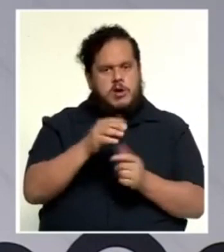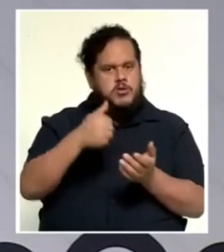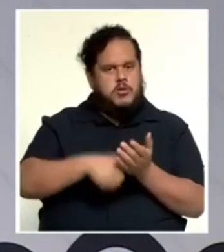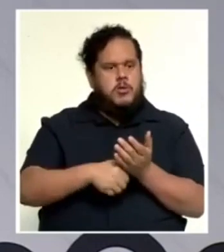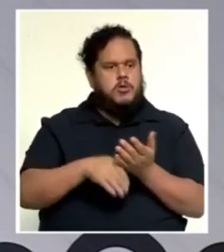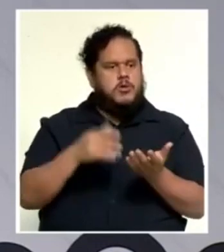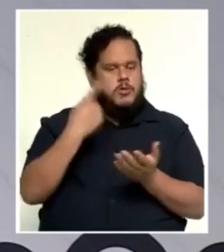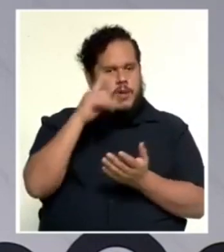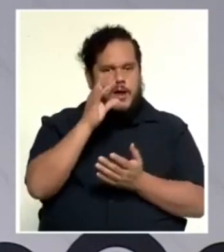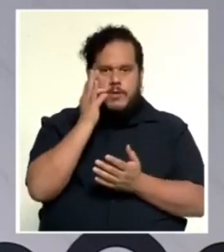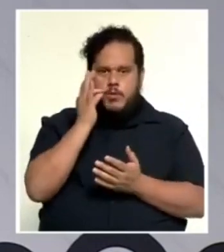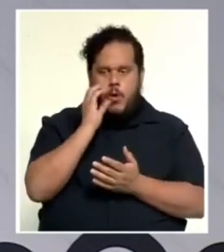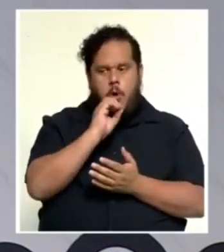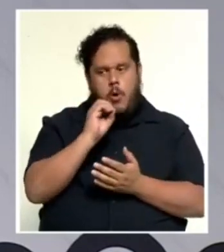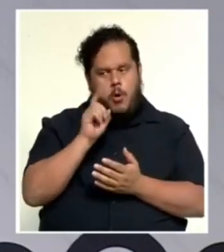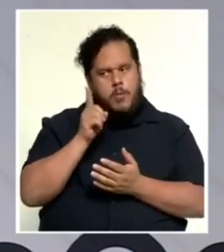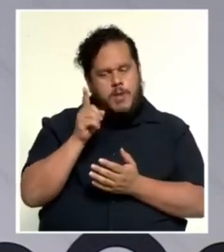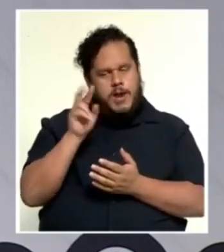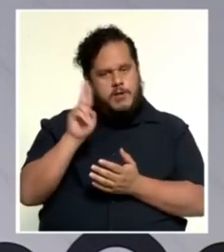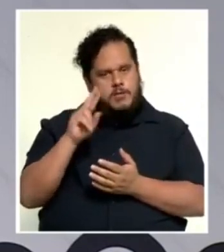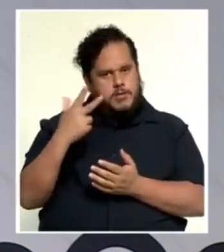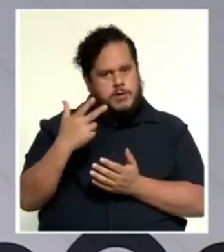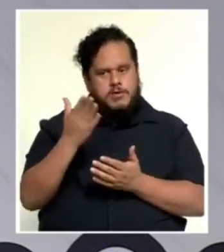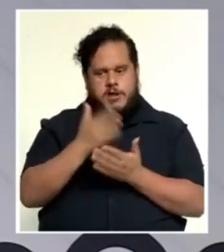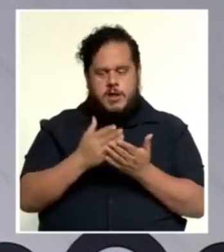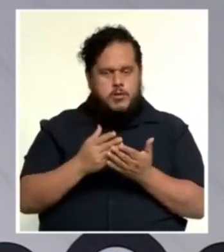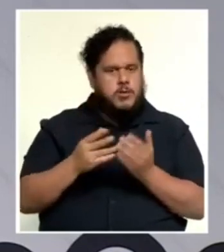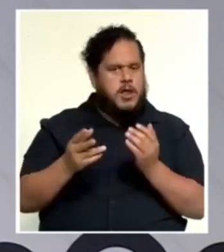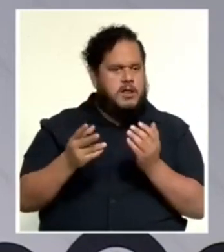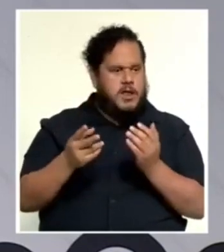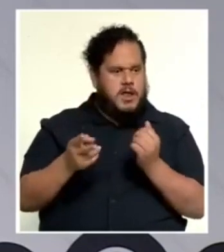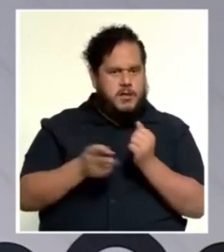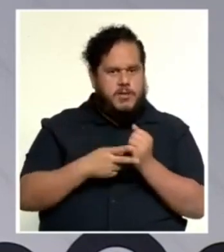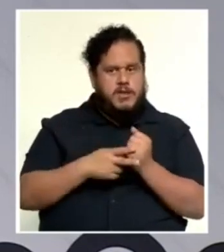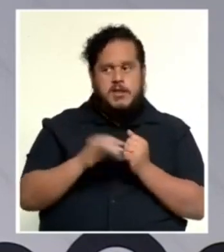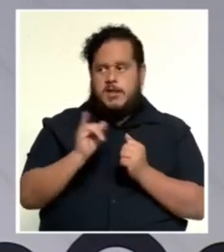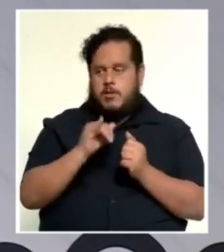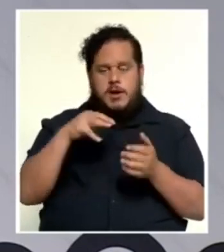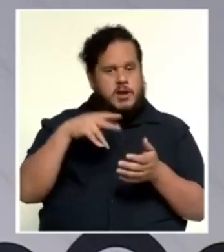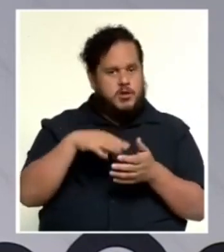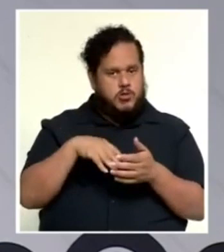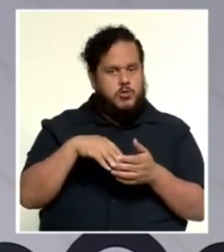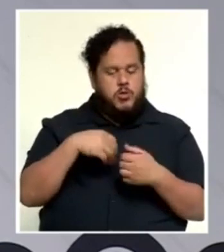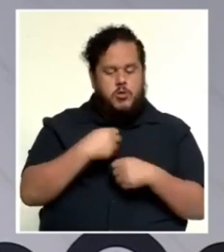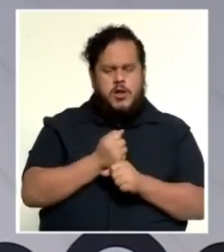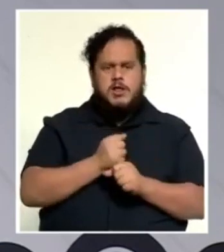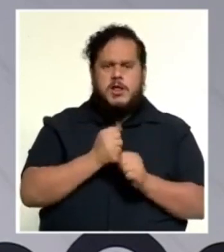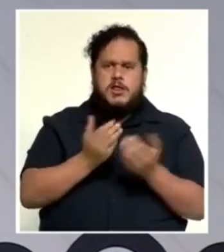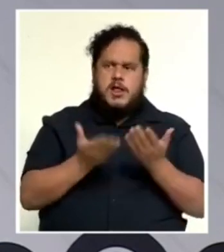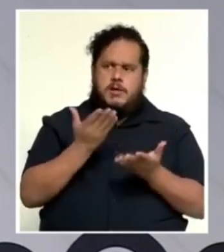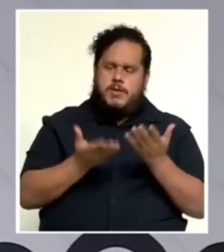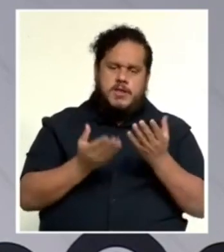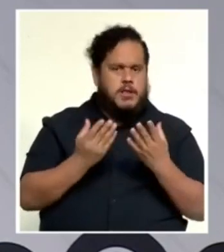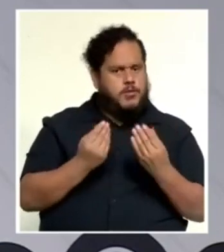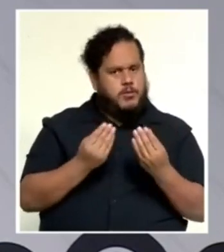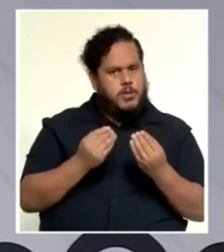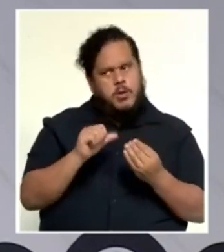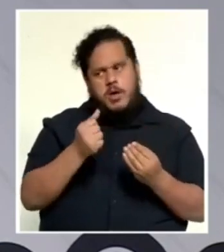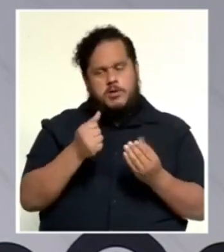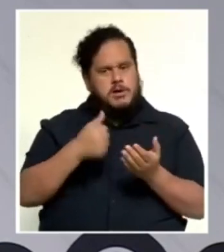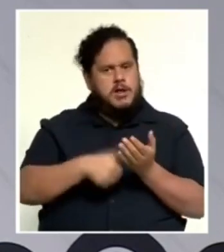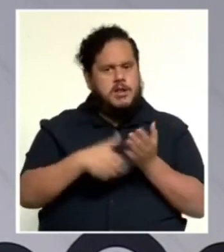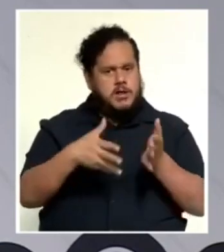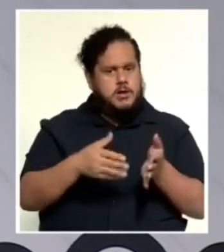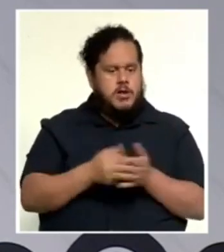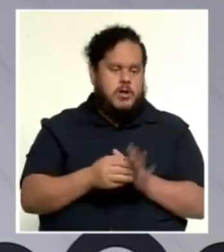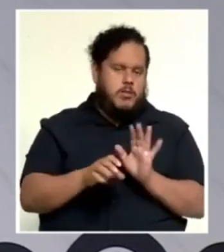María Figueres o al propio Rodrigo Chávez, en algunos casos, y también el estudio lo señala, pudo haber sido por temor a otra de las candidaturas.